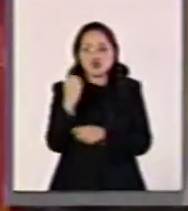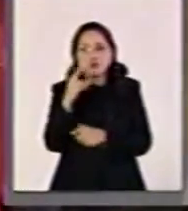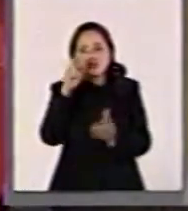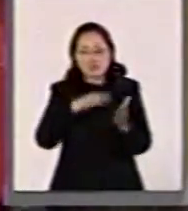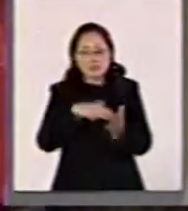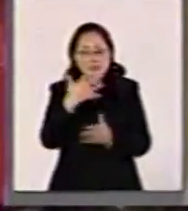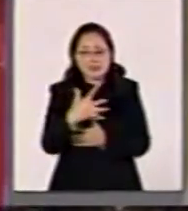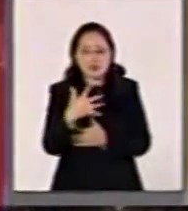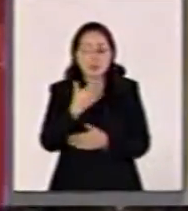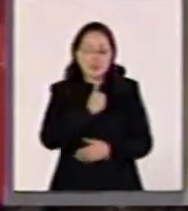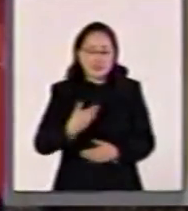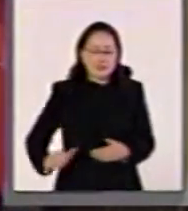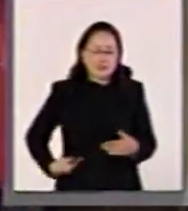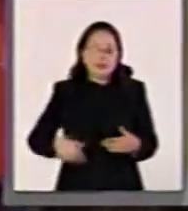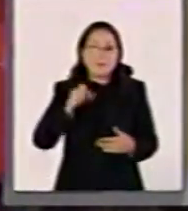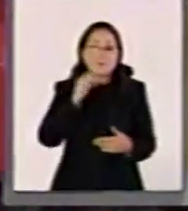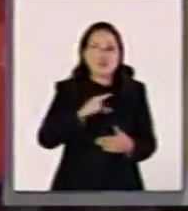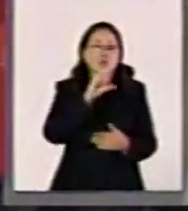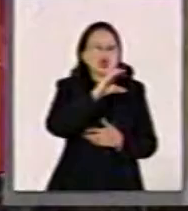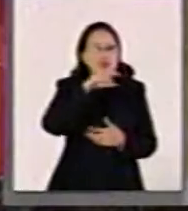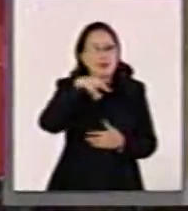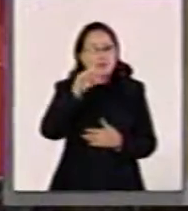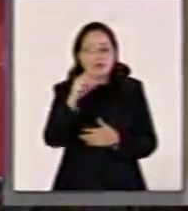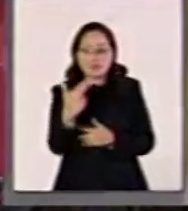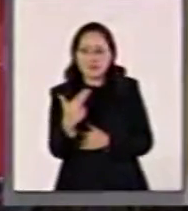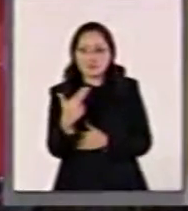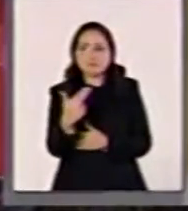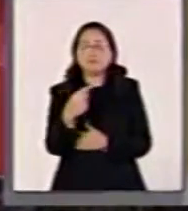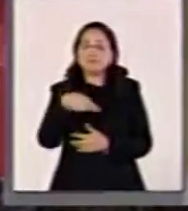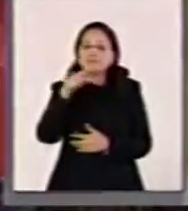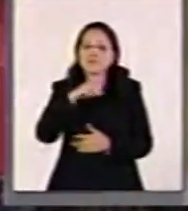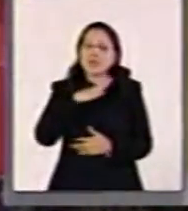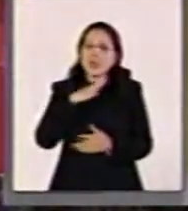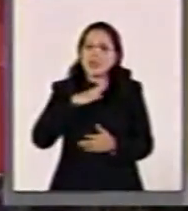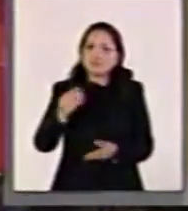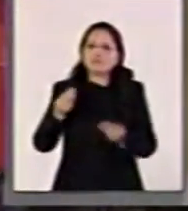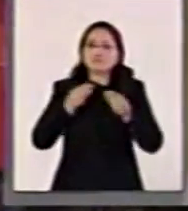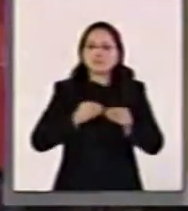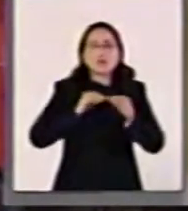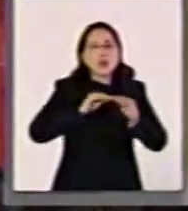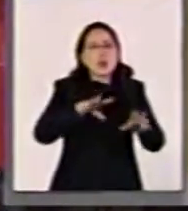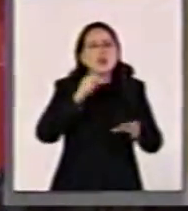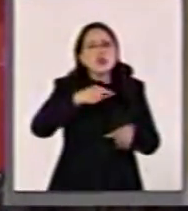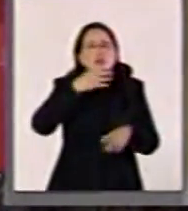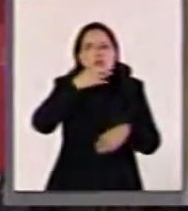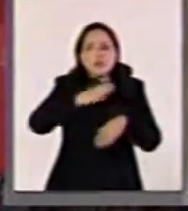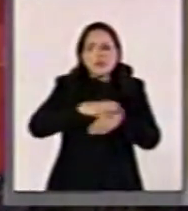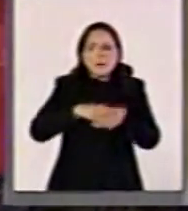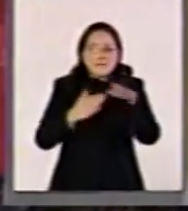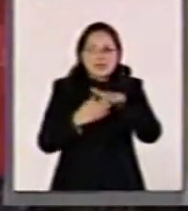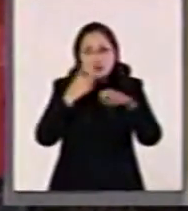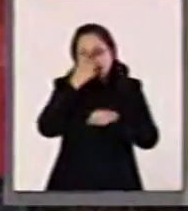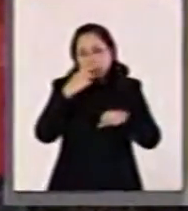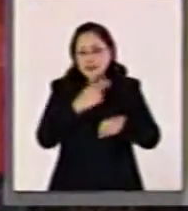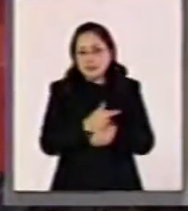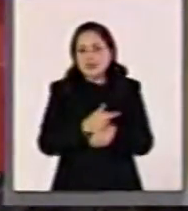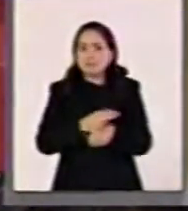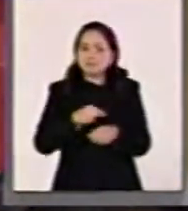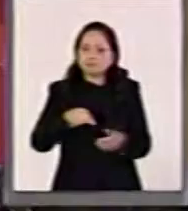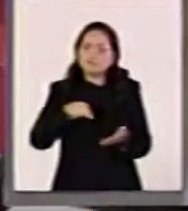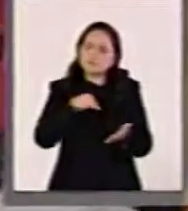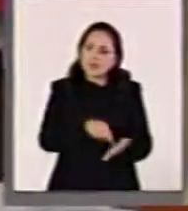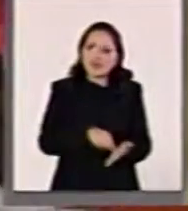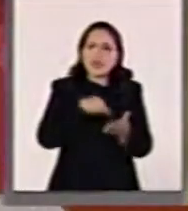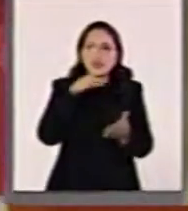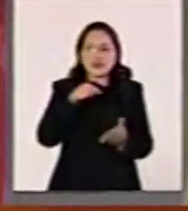el presidente de la Comisión Nacional de los Derechos Humanos remitió comunicación al presidente de la mesa directiva de esta